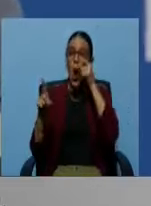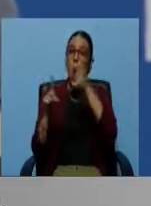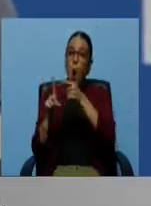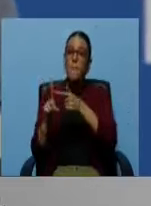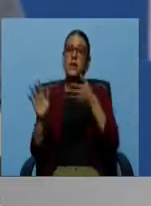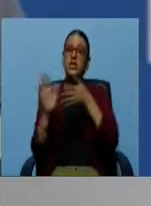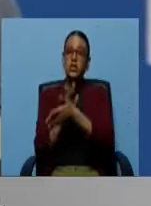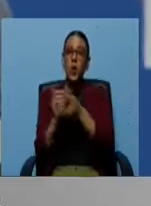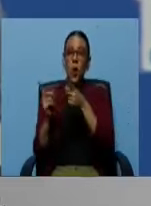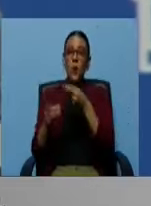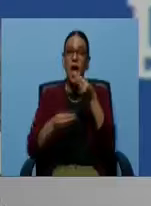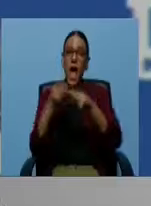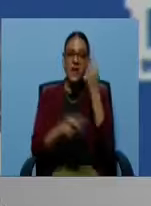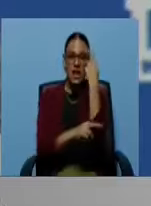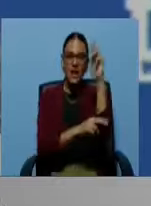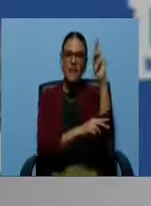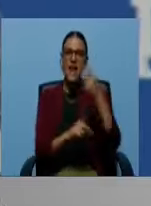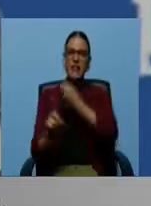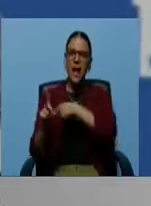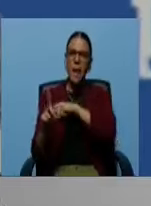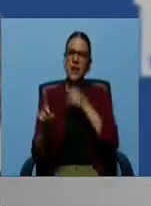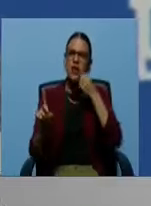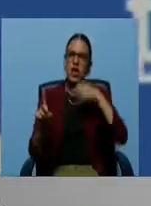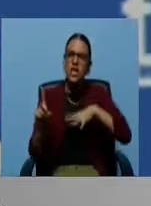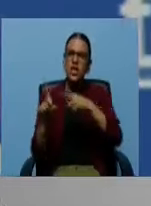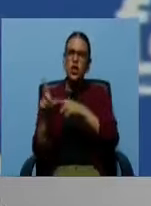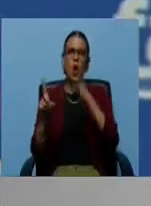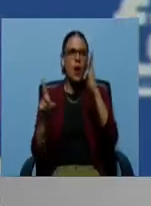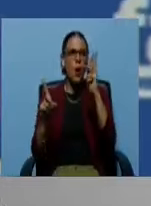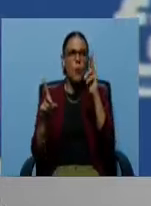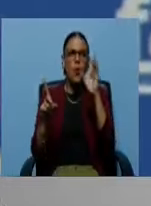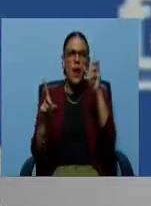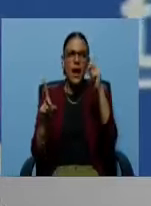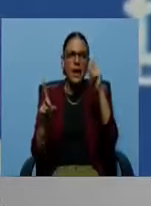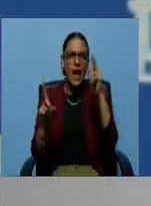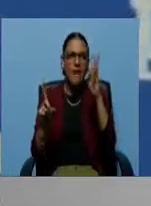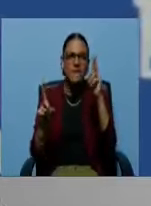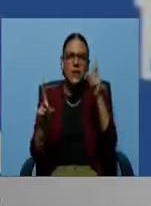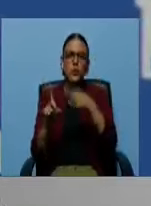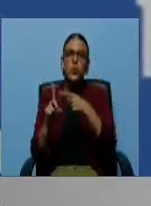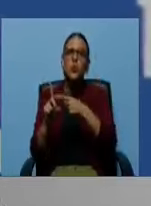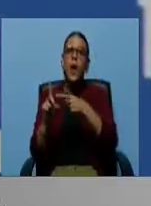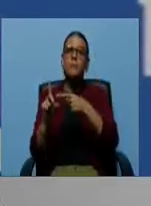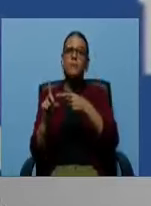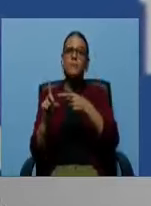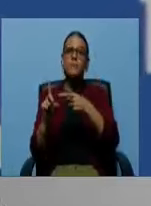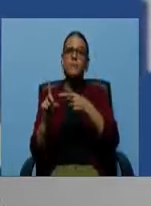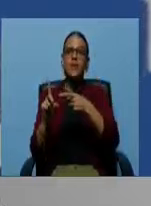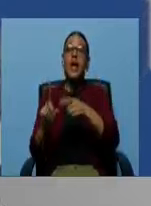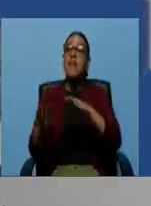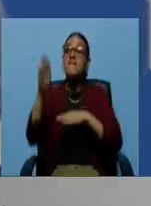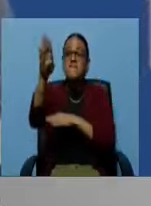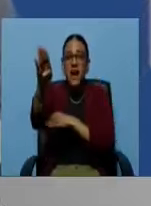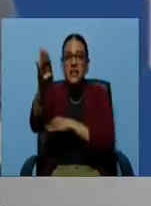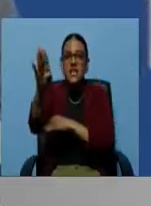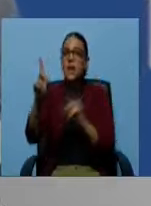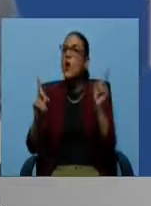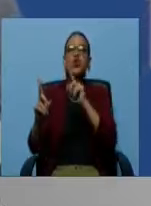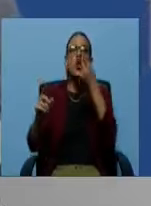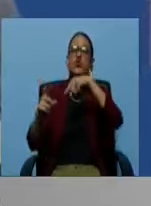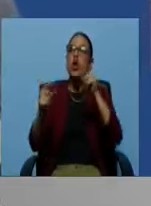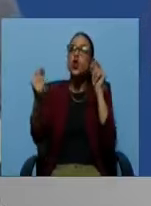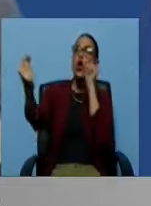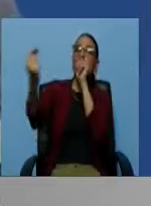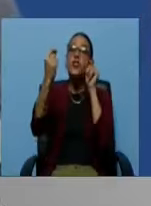anarquista español que se llamaba Buenaventura Durruti, al fascismo no se lo discute,